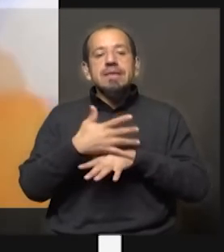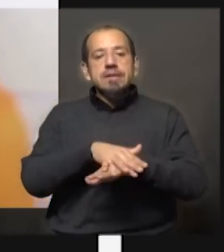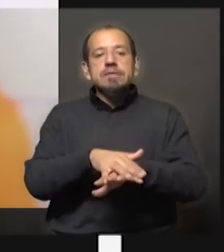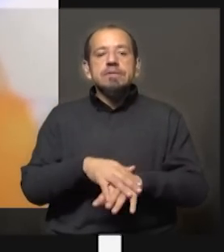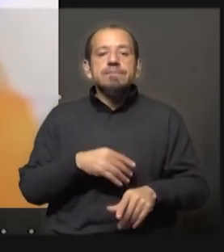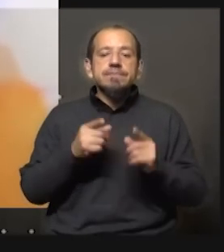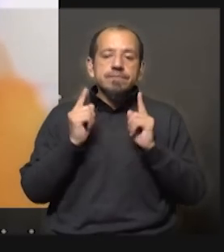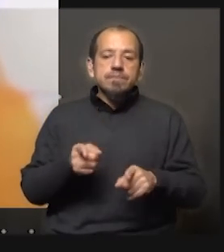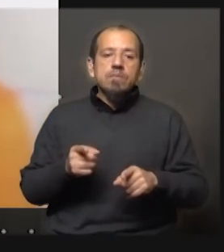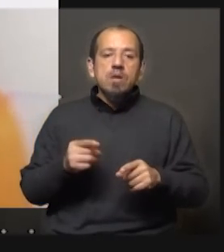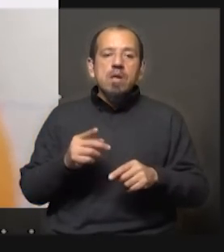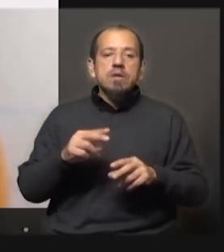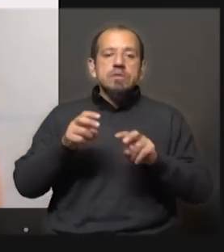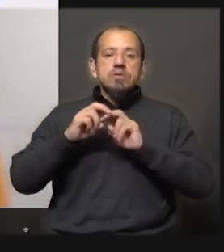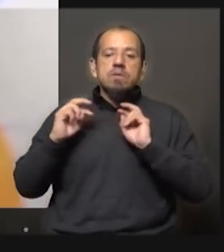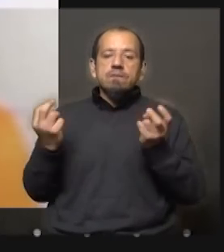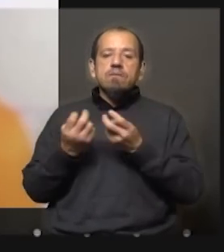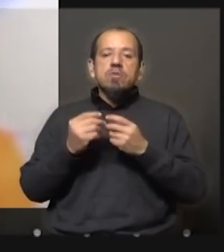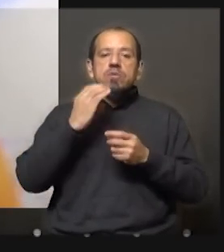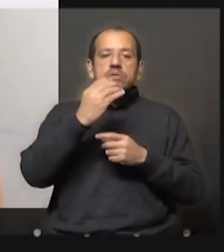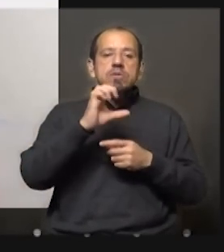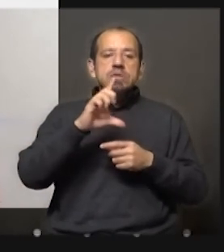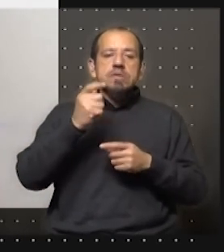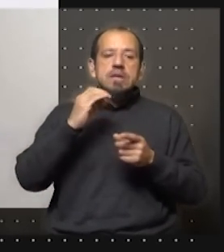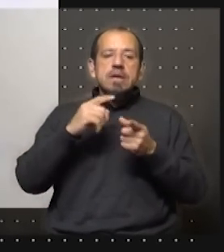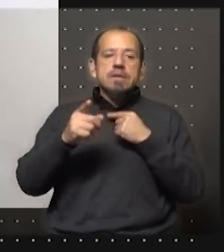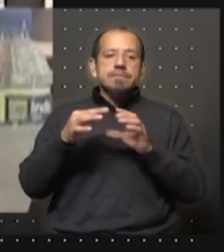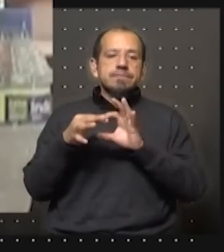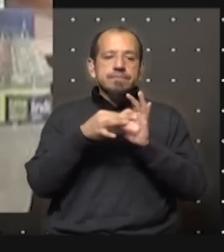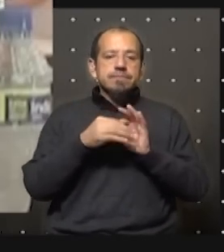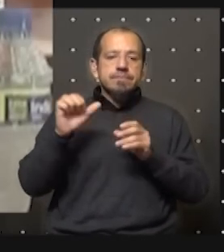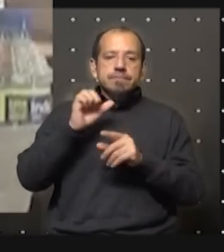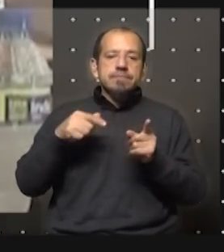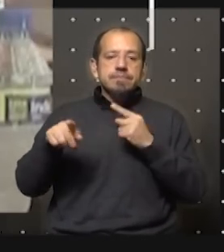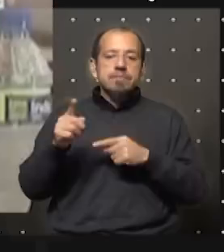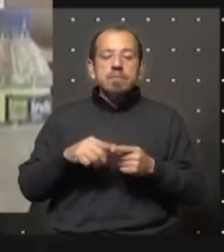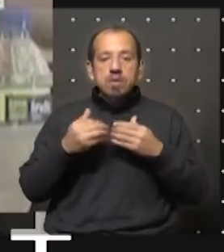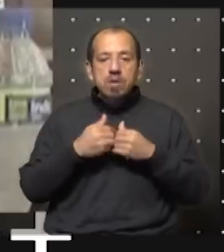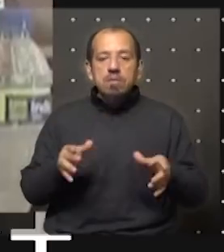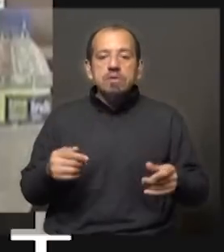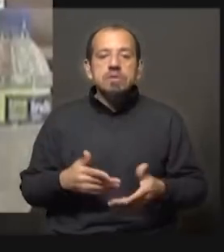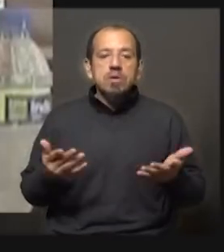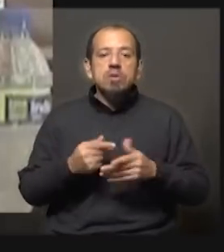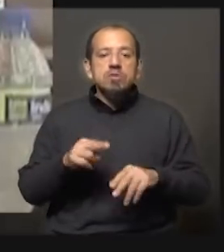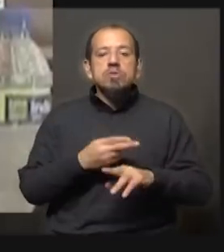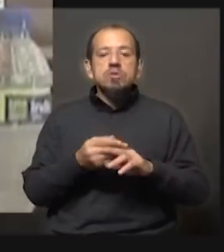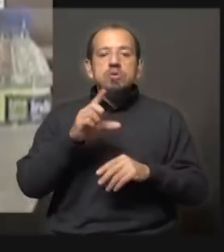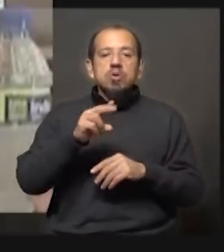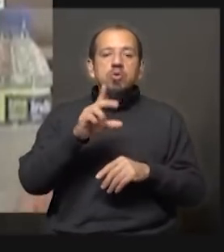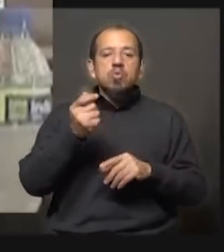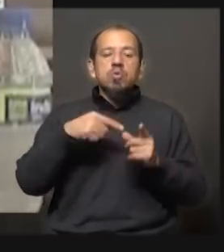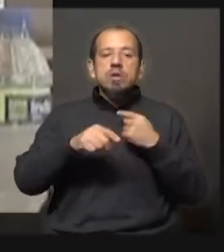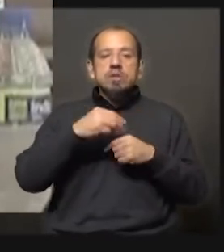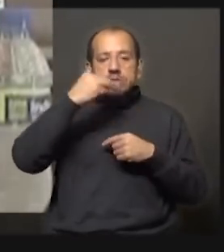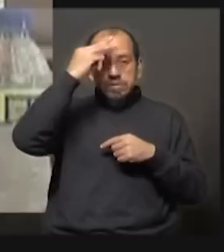concretado la reactivación del foro celac Unión Europea iniciado en la primera ola de gobiernos progresistas ahora relanzado por Lula y Andrés Manuel